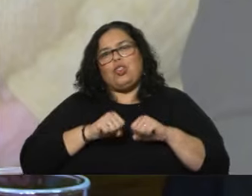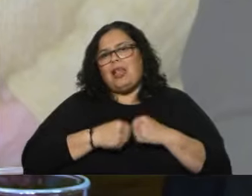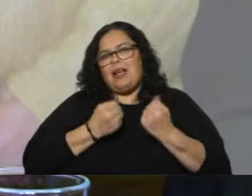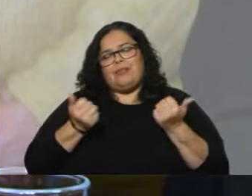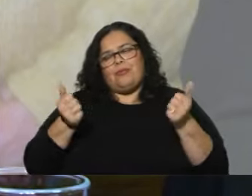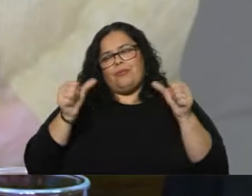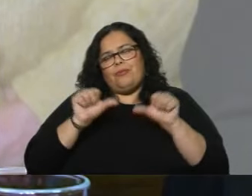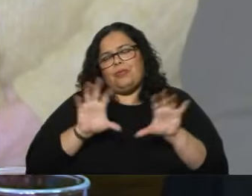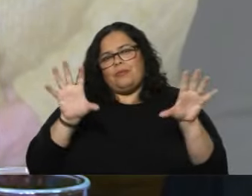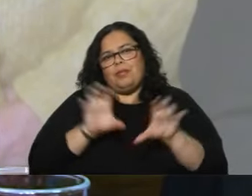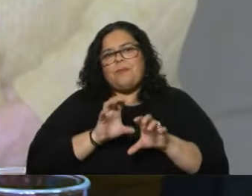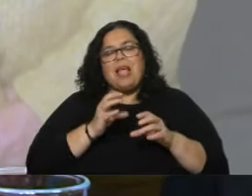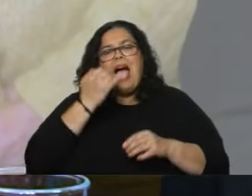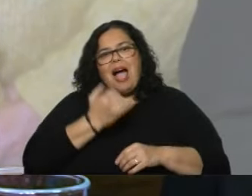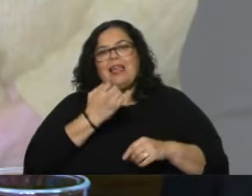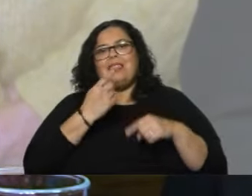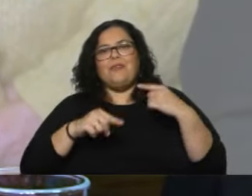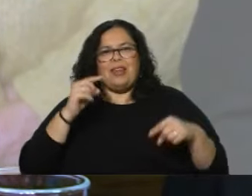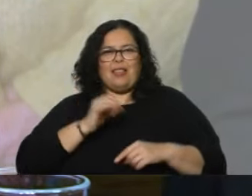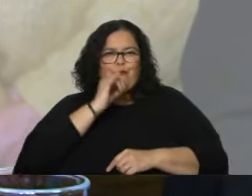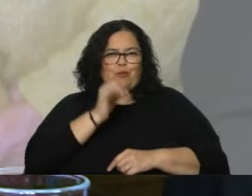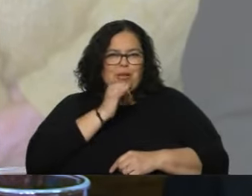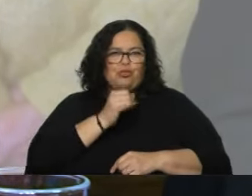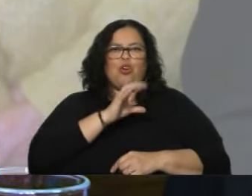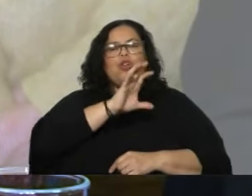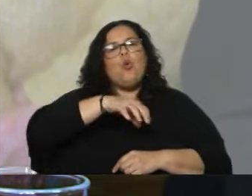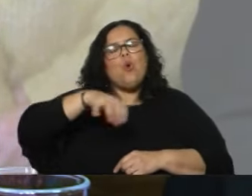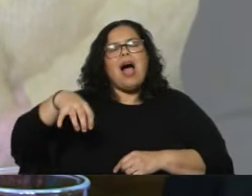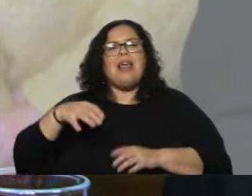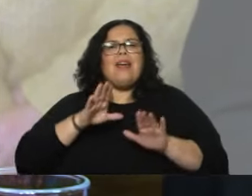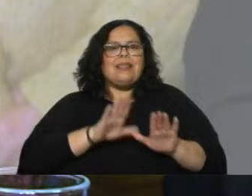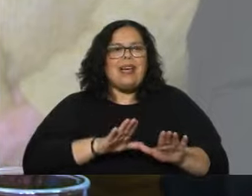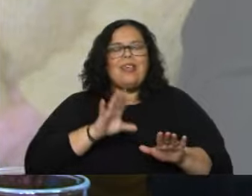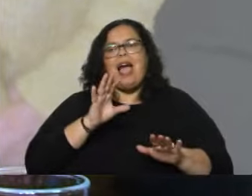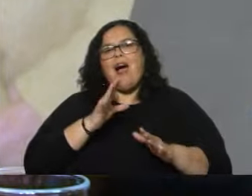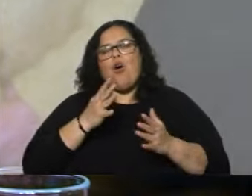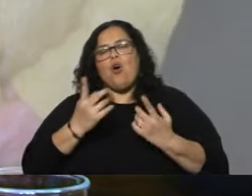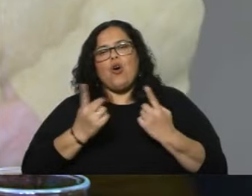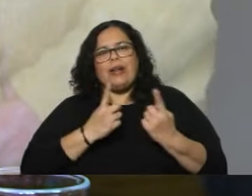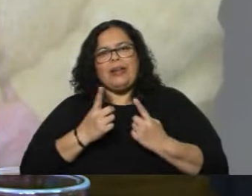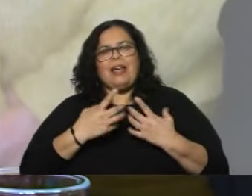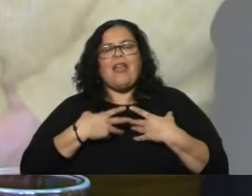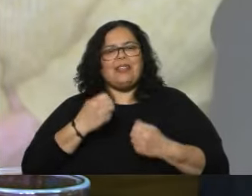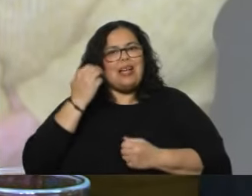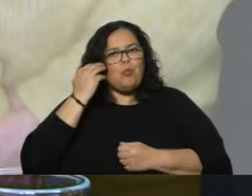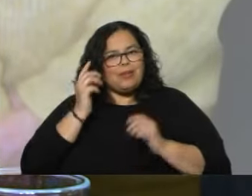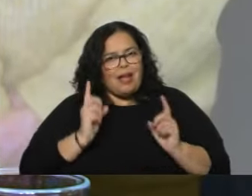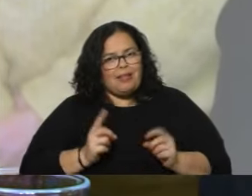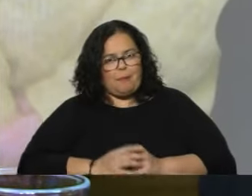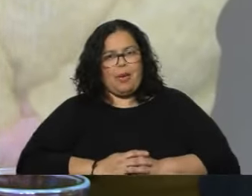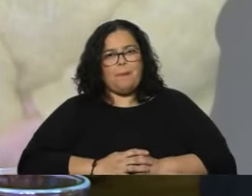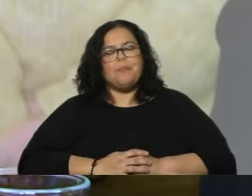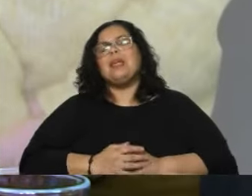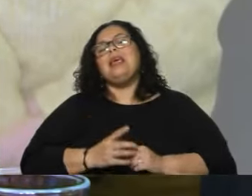Derechos Humanos sobre algunos de los centros de breve estadía, sobre las clínicas de salud mental. Y tenemos, nosotros